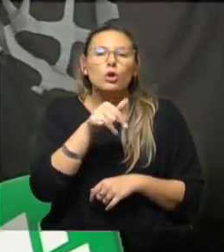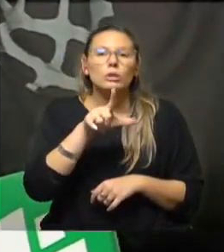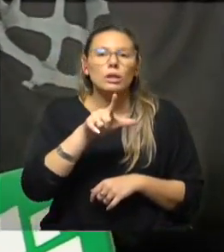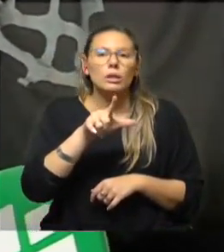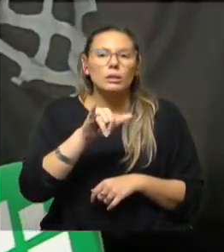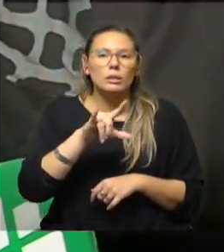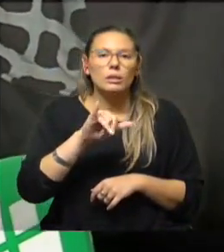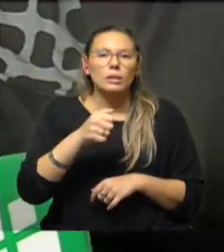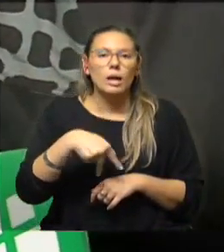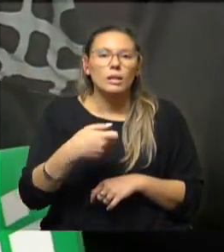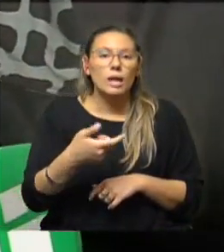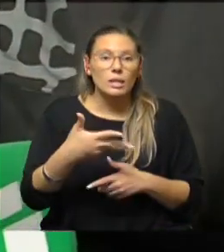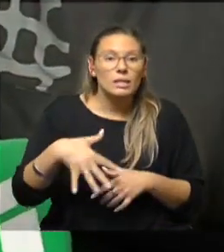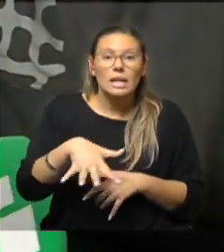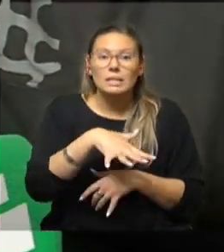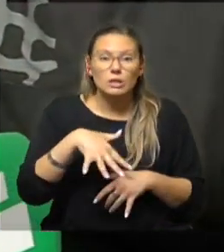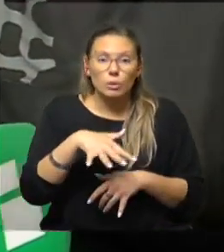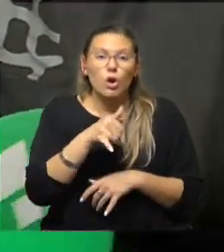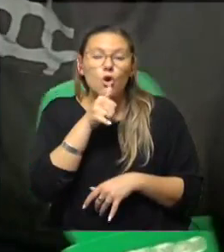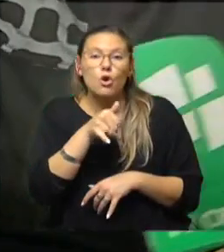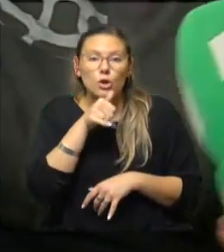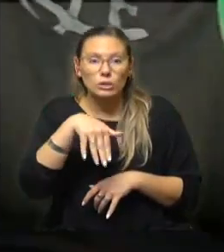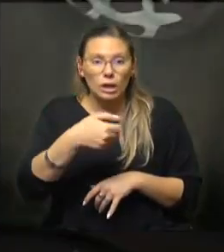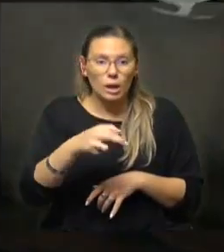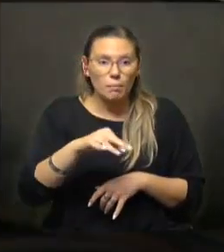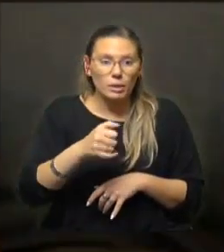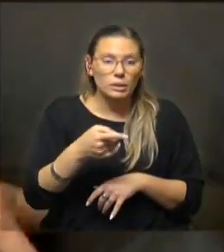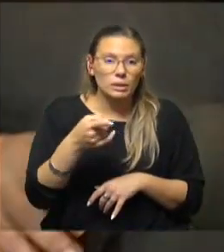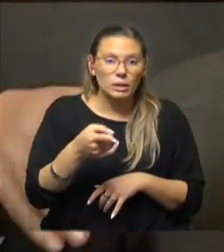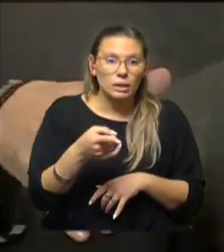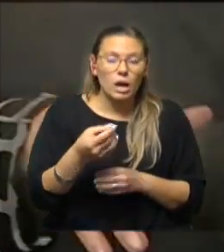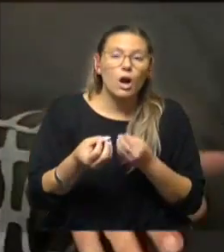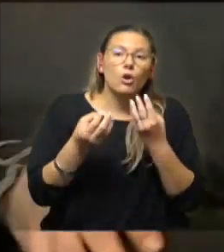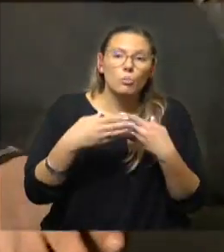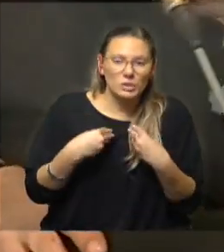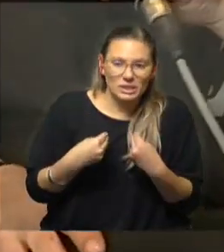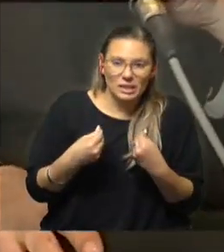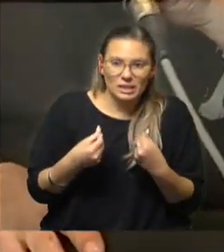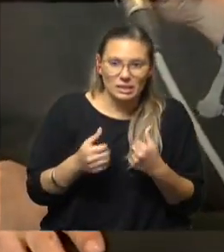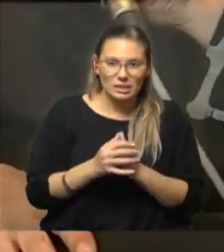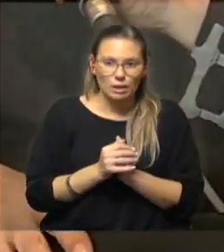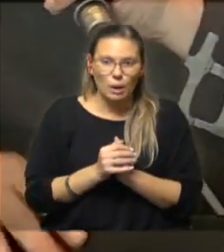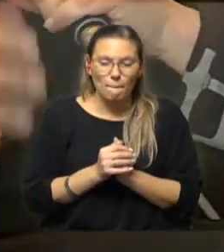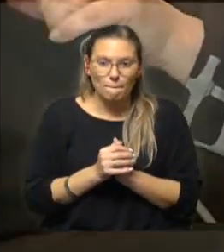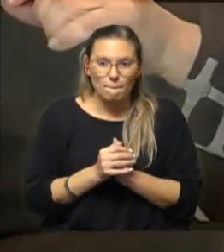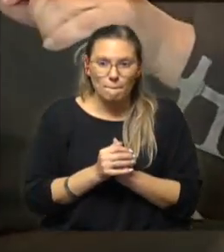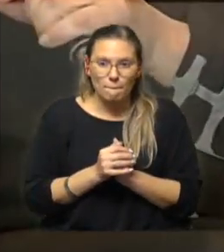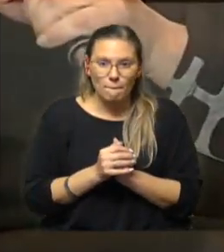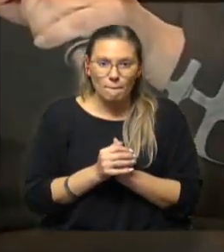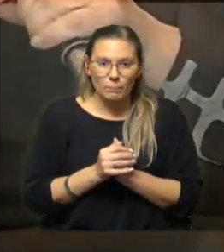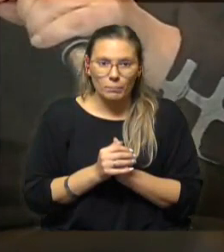Liliana, de todo isto que nos está contando Maria? ¿Cómo se siente este encuentro?